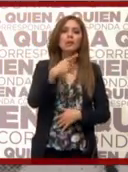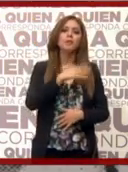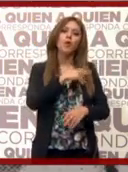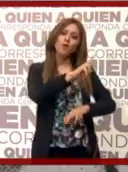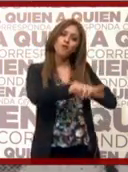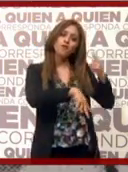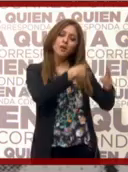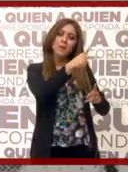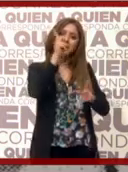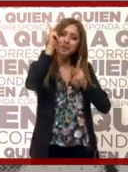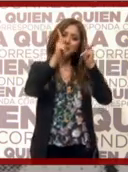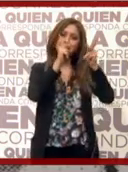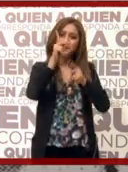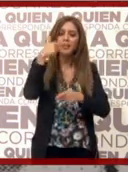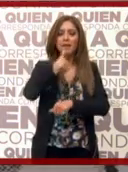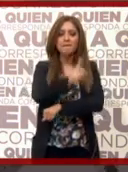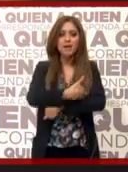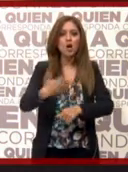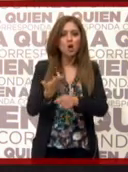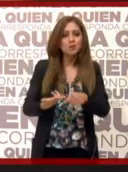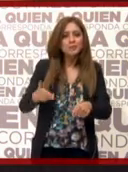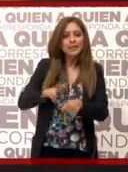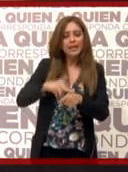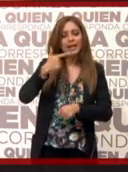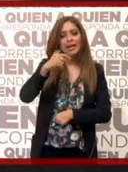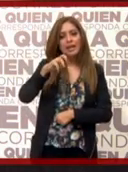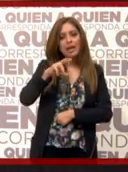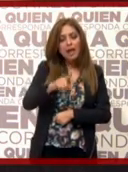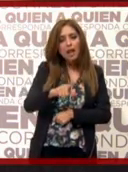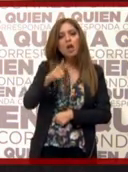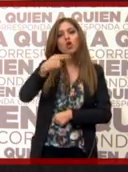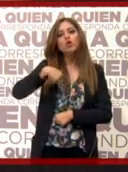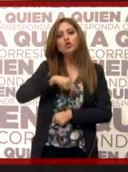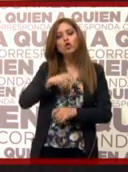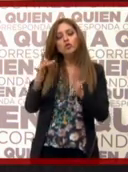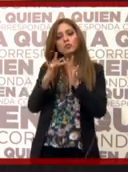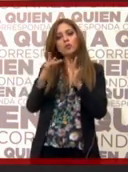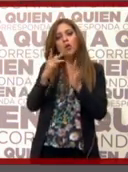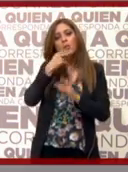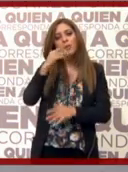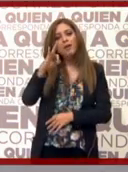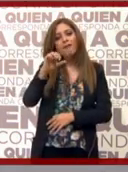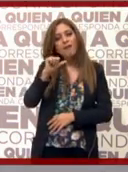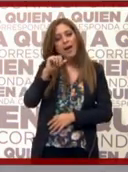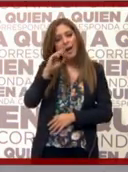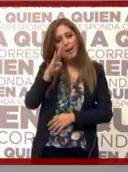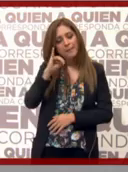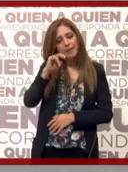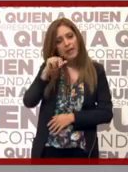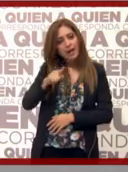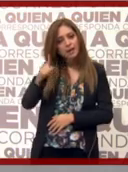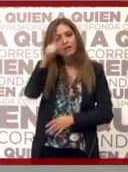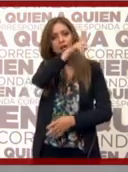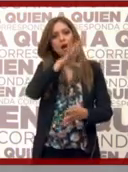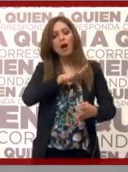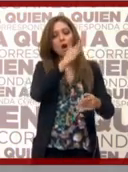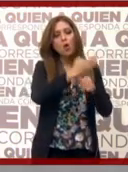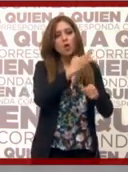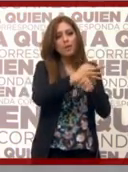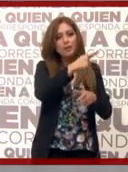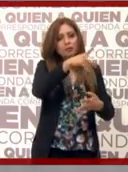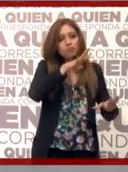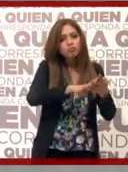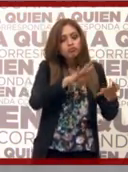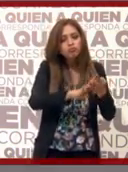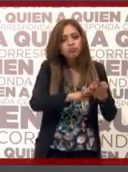visitar a un familiar en el hospital general. Platicamos vía telefónica con Fabián Ricardo Romero López, quien se encuentra en el reclusorio norte, y señaló que